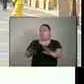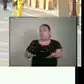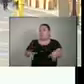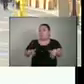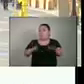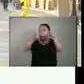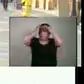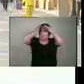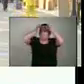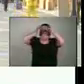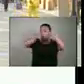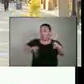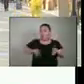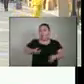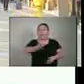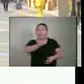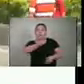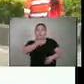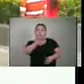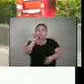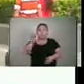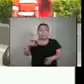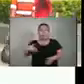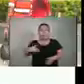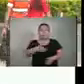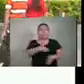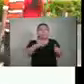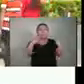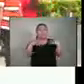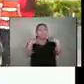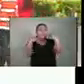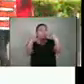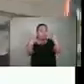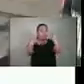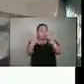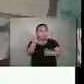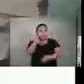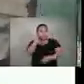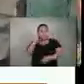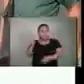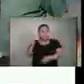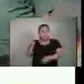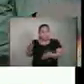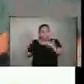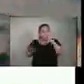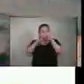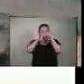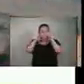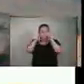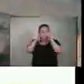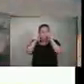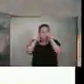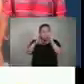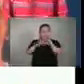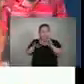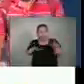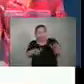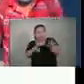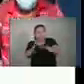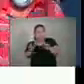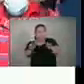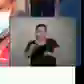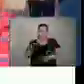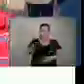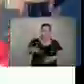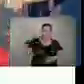de acuerdo a algunos datos brindados por el Ministerio de Salud. Es decir que esta imagen podría convertirse en algo menos frecuente, sobre todo en